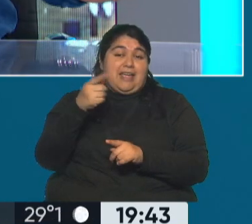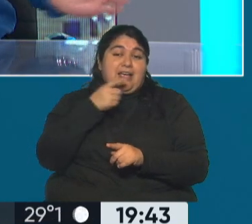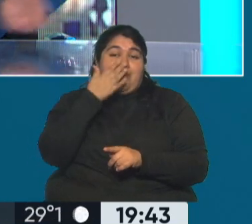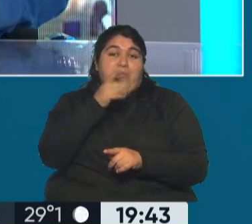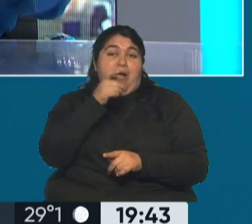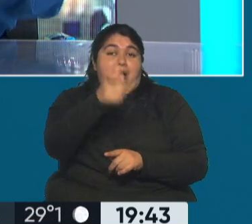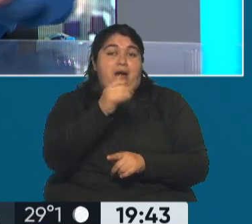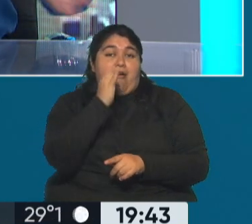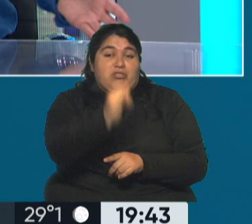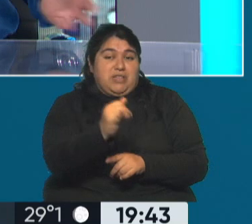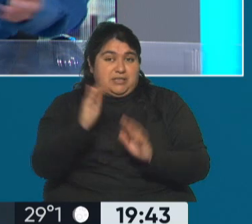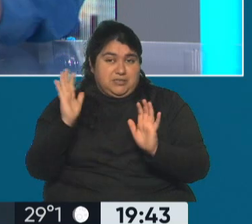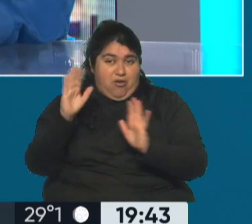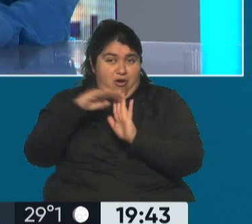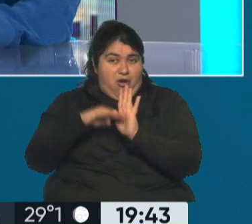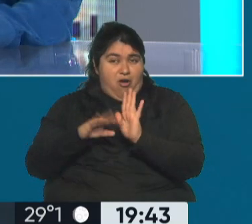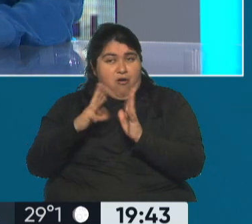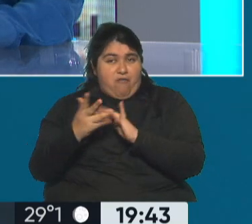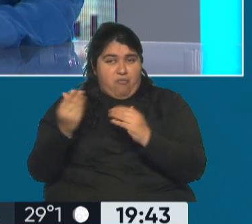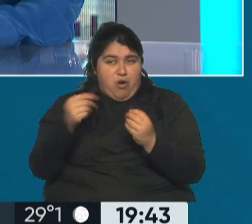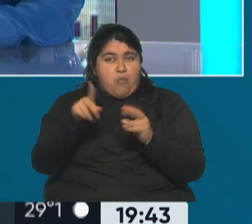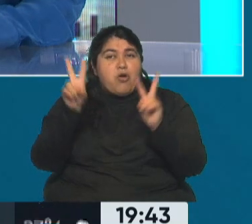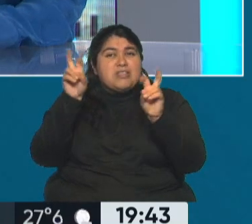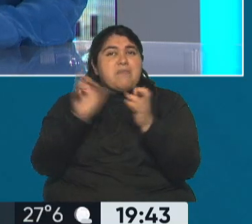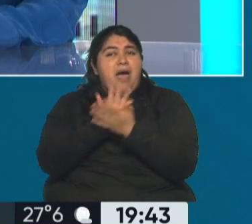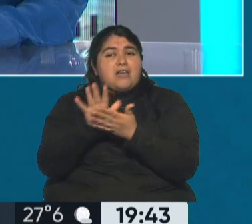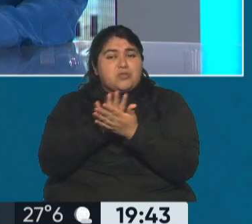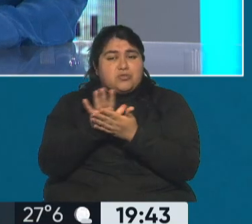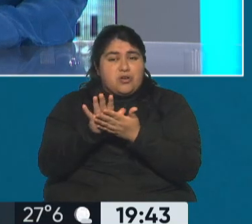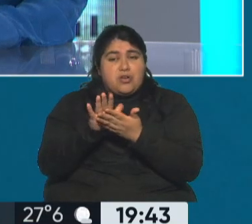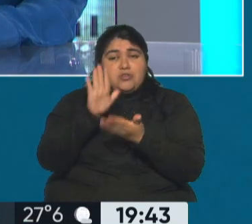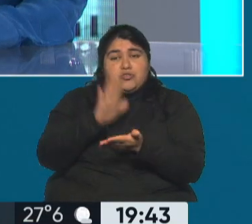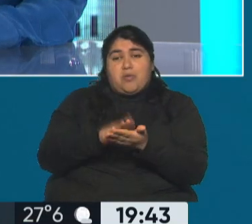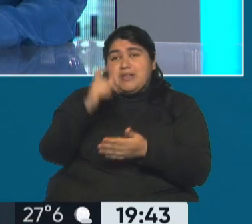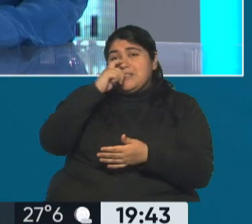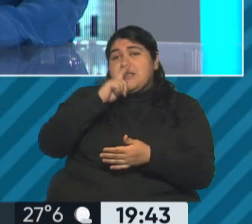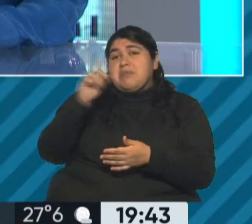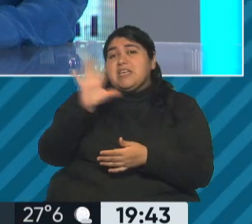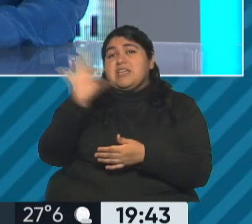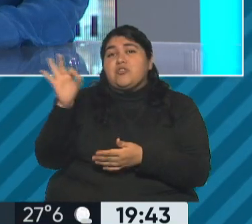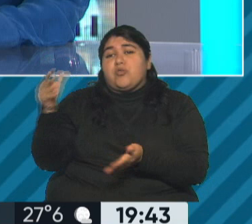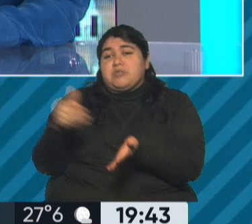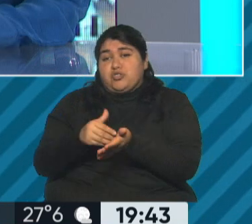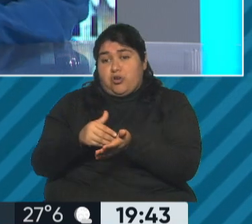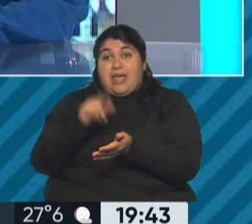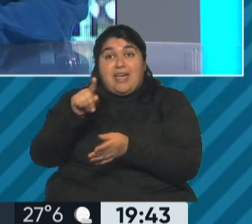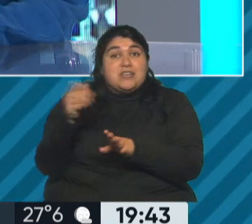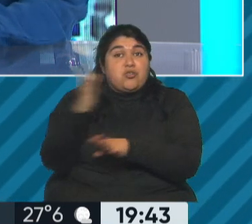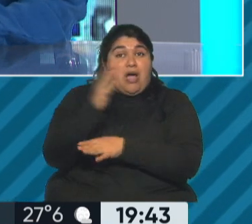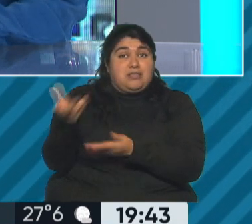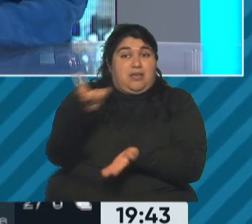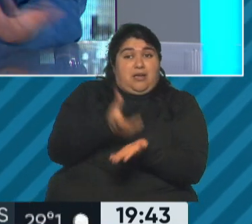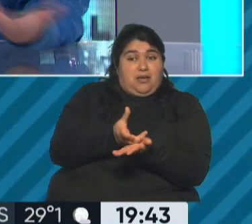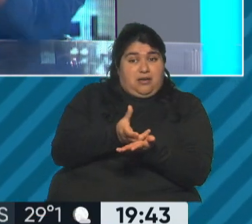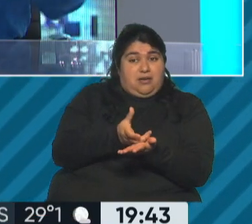digamos, claro, también, ¿no? después de las PASO les contesto el tema de lo arreglado con los 7.500 millones de dólares, que es adelanto, una